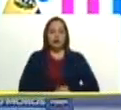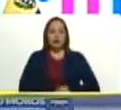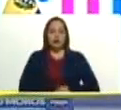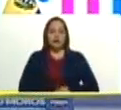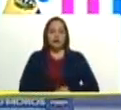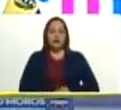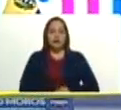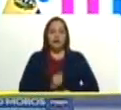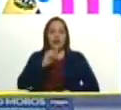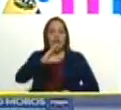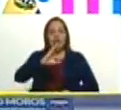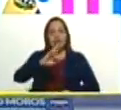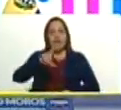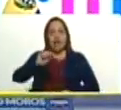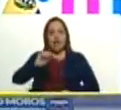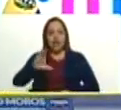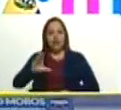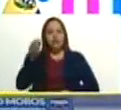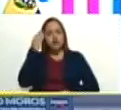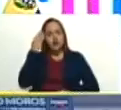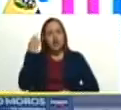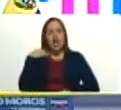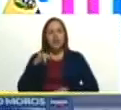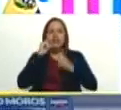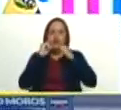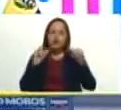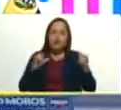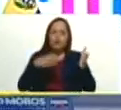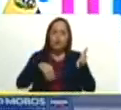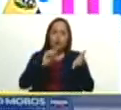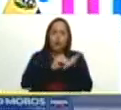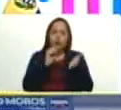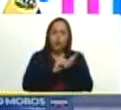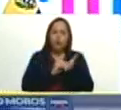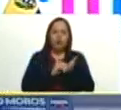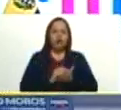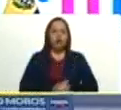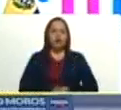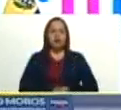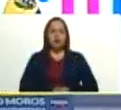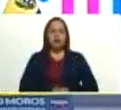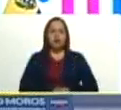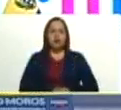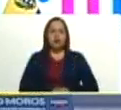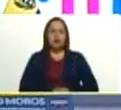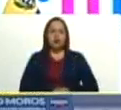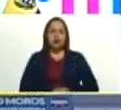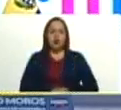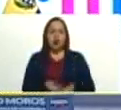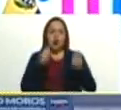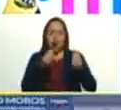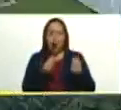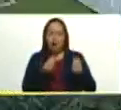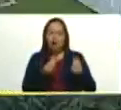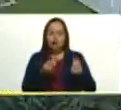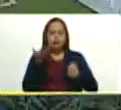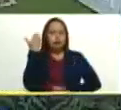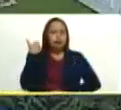La CELAC lo sabe porque lo hemos denunciado en varias oportunidades. Como en el año 2020,